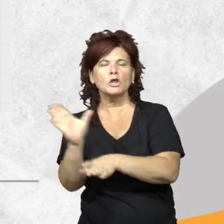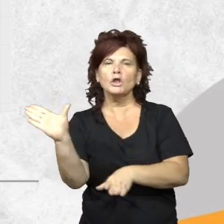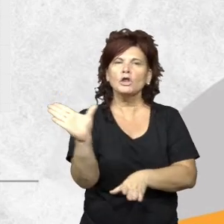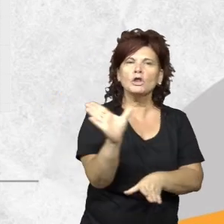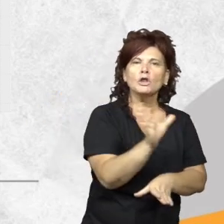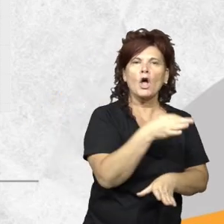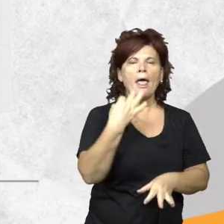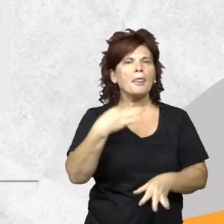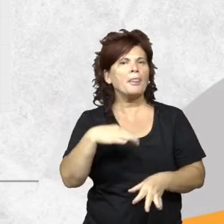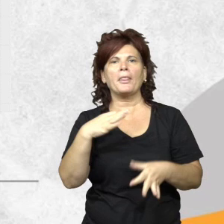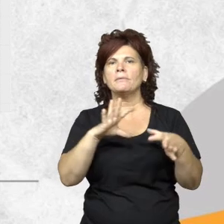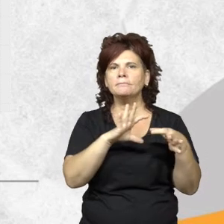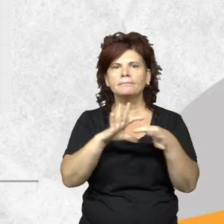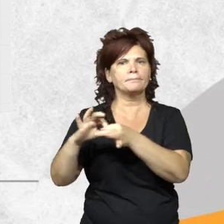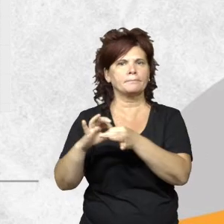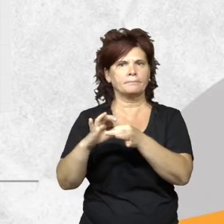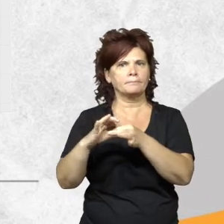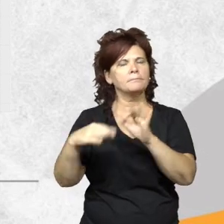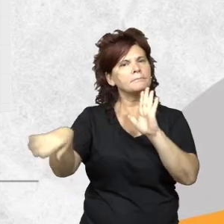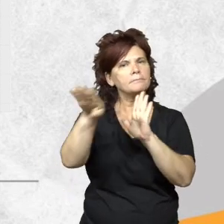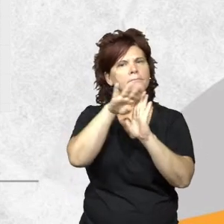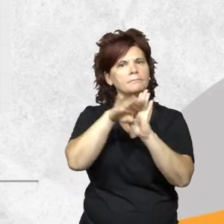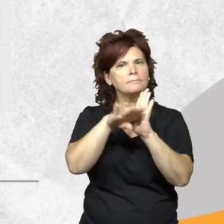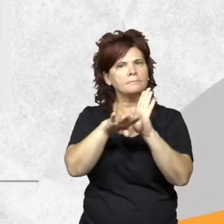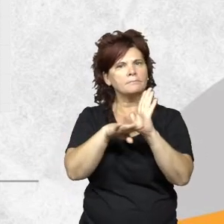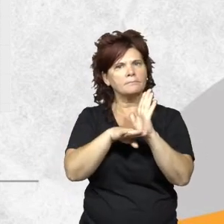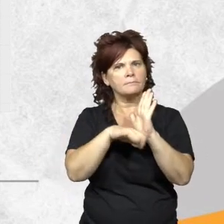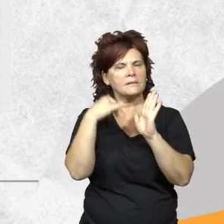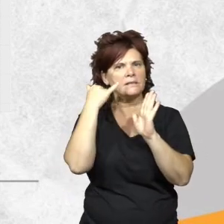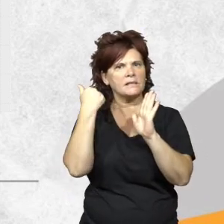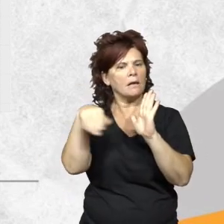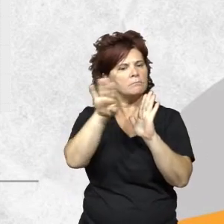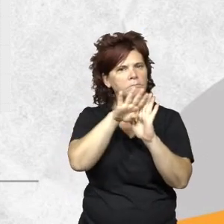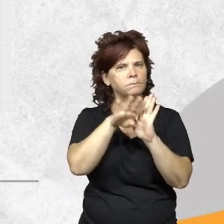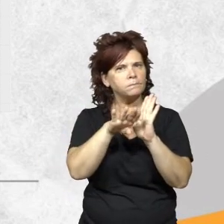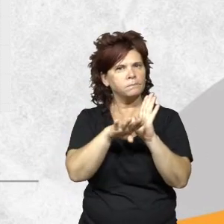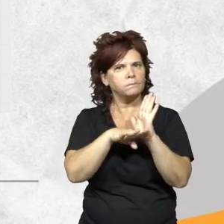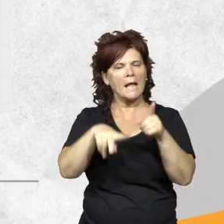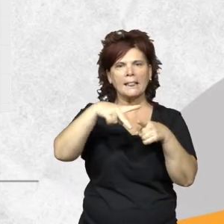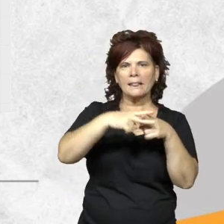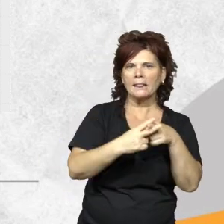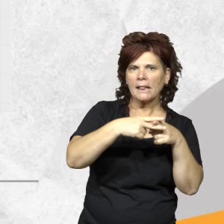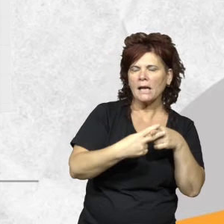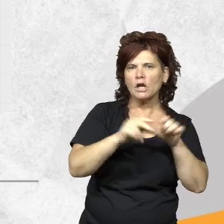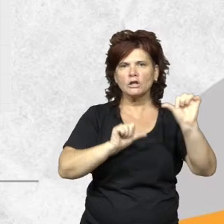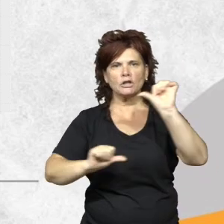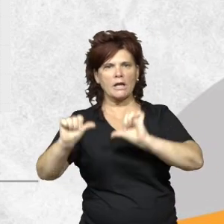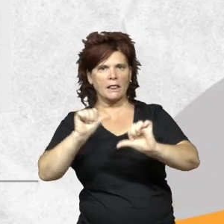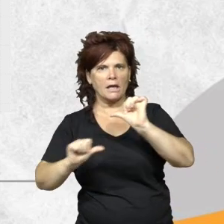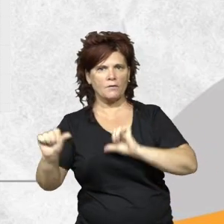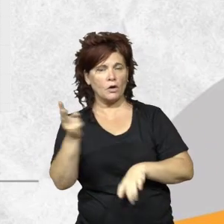que sujetarse a los estándares preestablecidos técnica y científicamente que nos